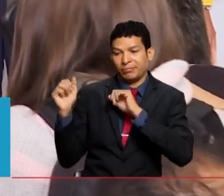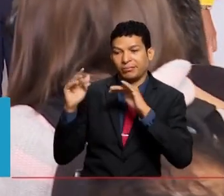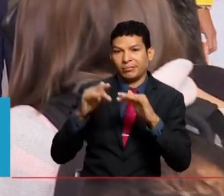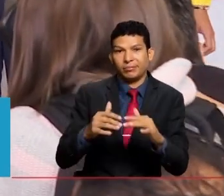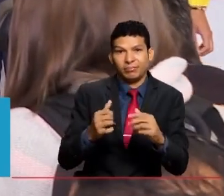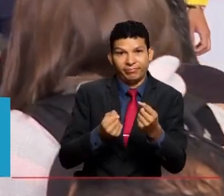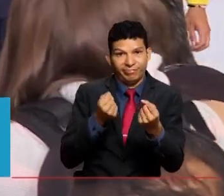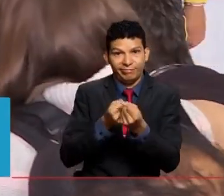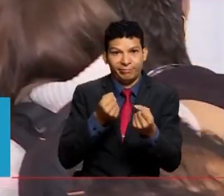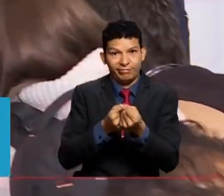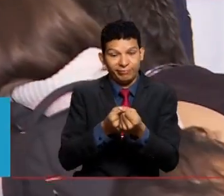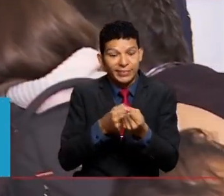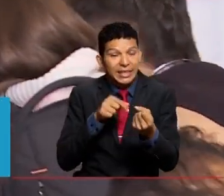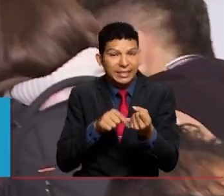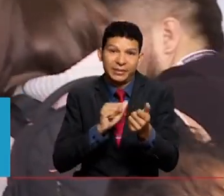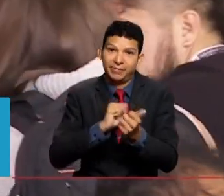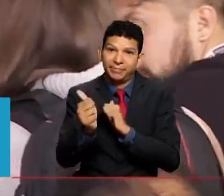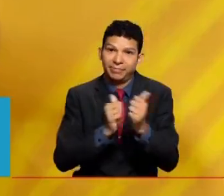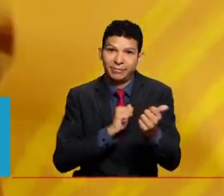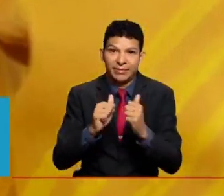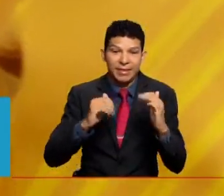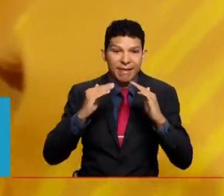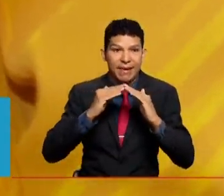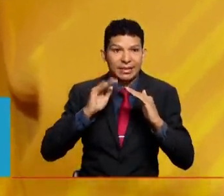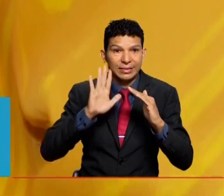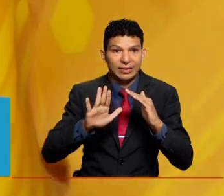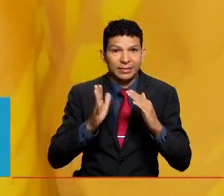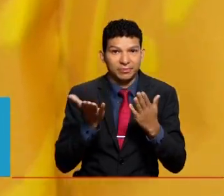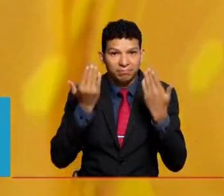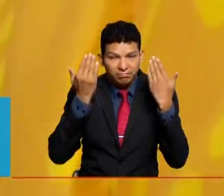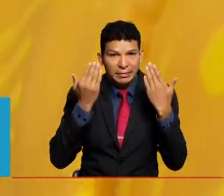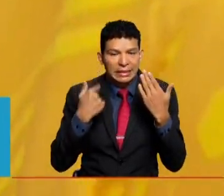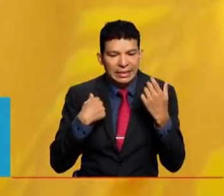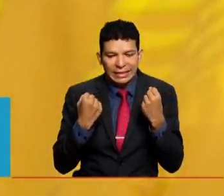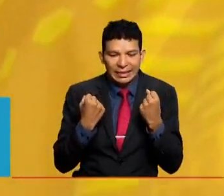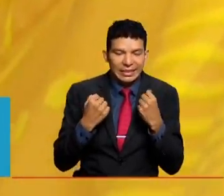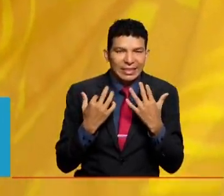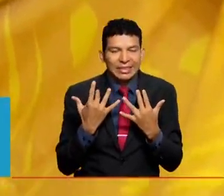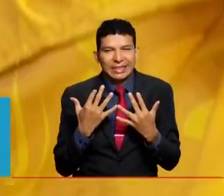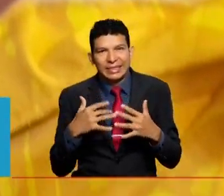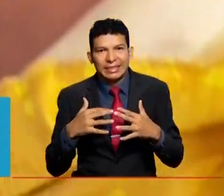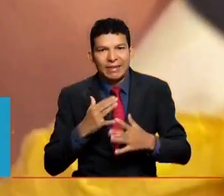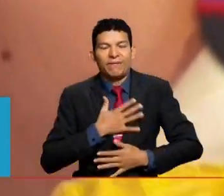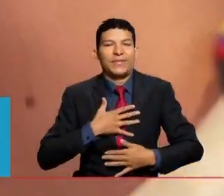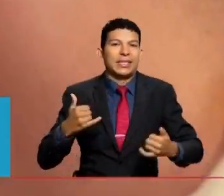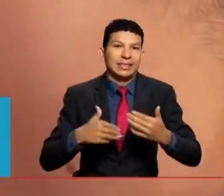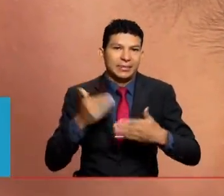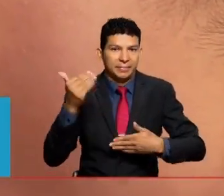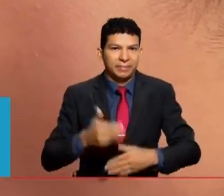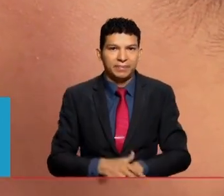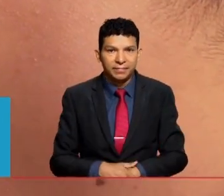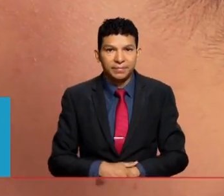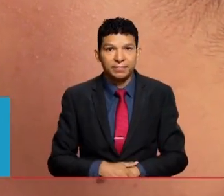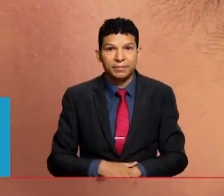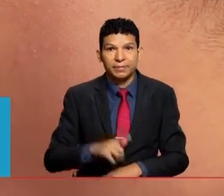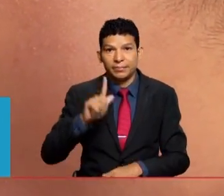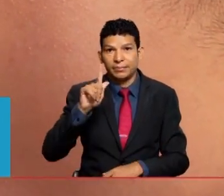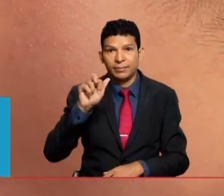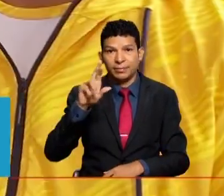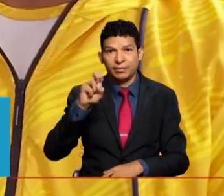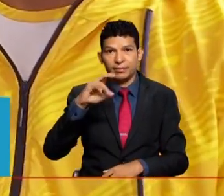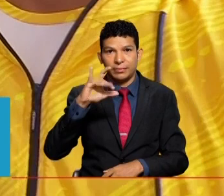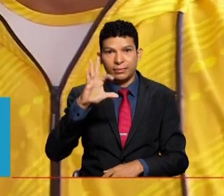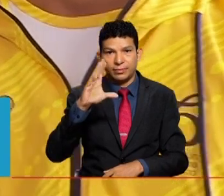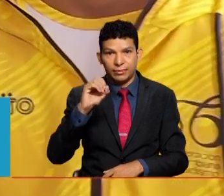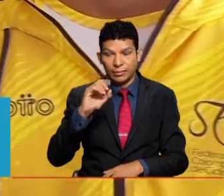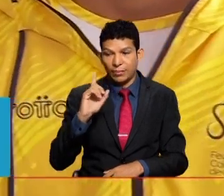apoyo es algo fundamental para un deportista, en mi caso, y nada, muy ansioso y feliz porque comience. Ahí estaba Francisco Jaramillo,